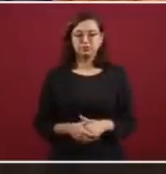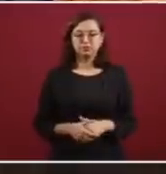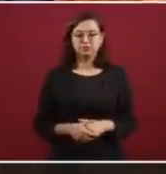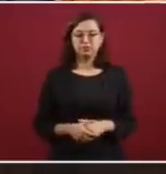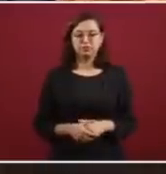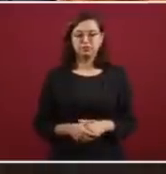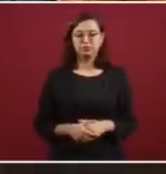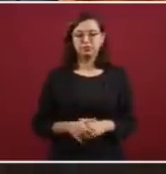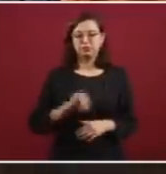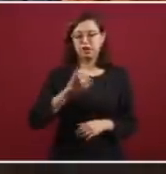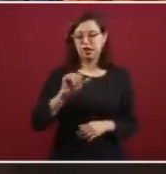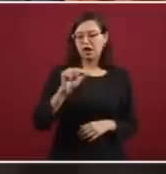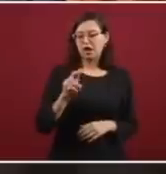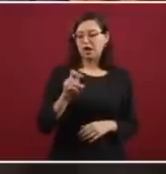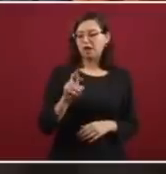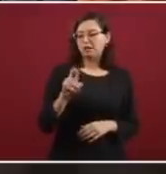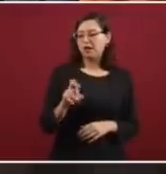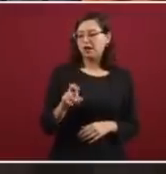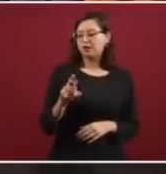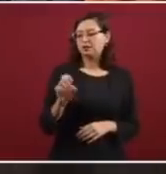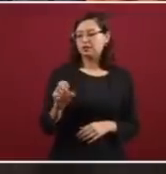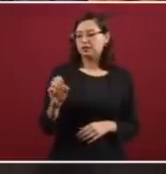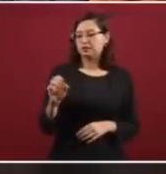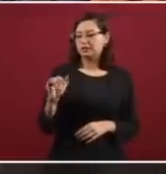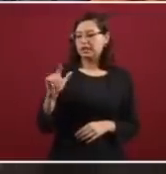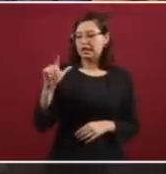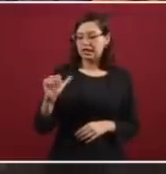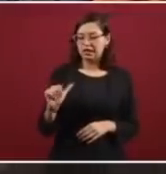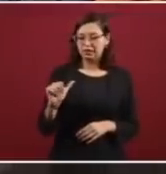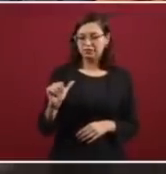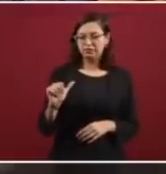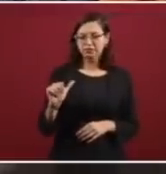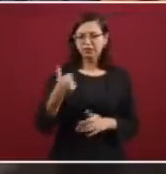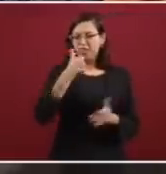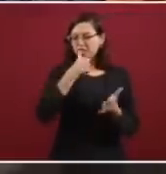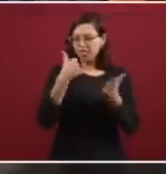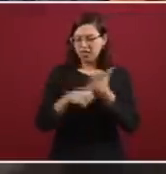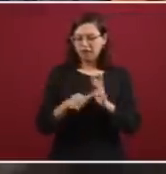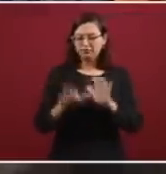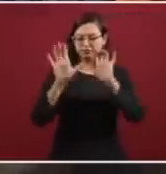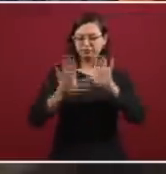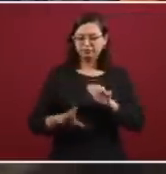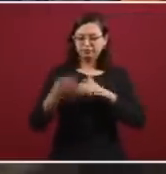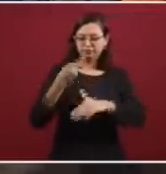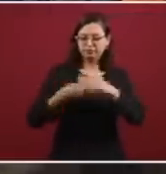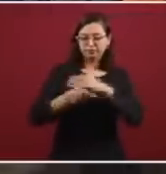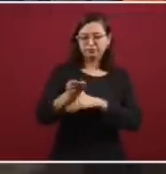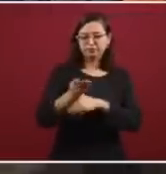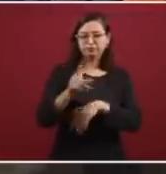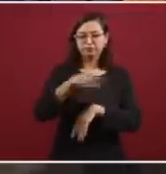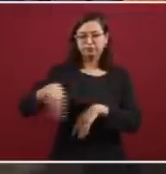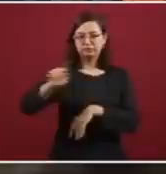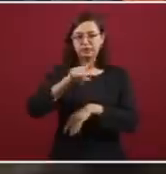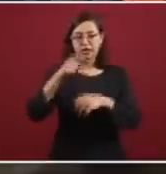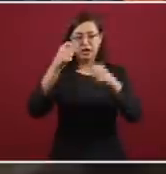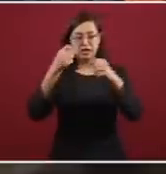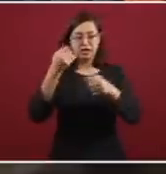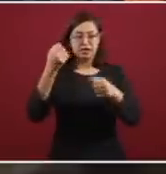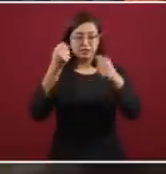Javier Sicilia le envió una carta en donde, entre otras cosas, le está demandando un cambio en su estrategia contra la